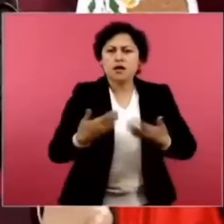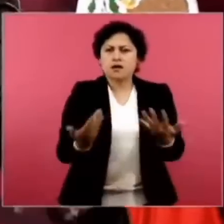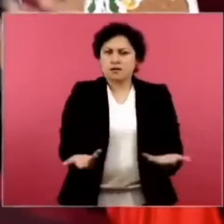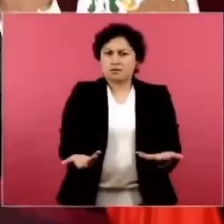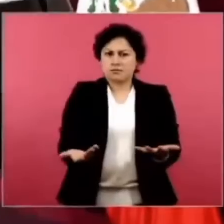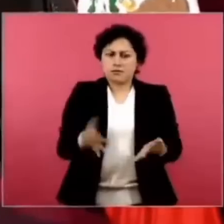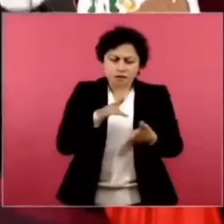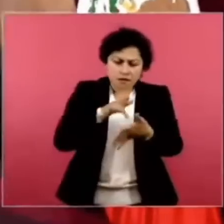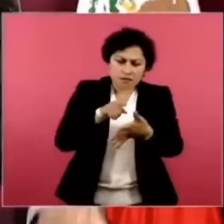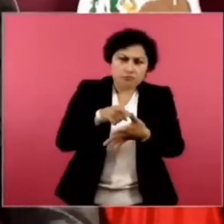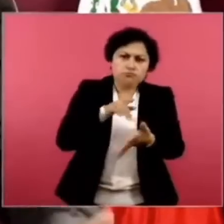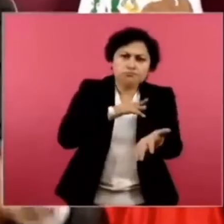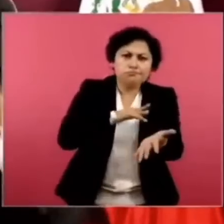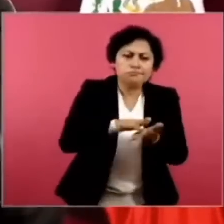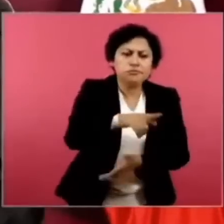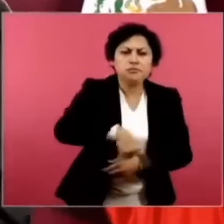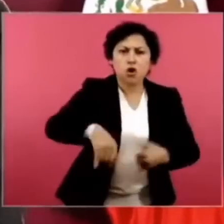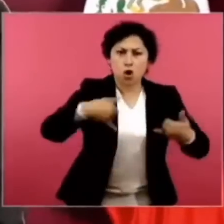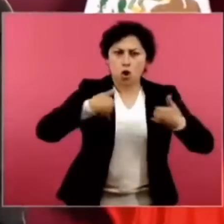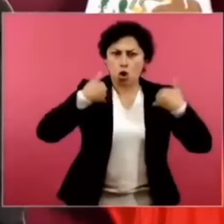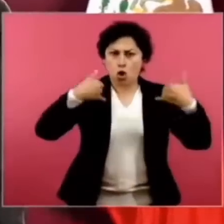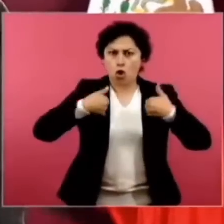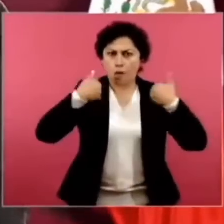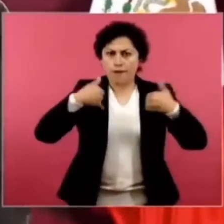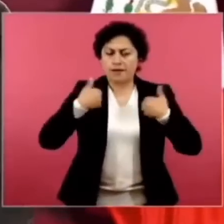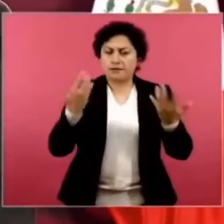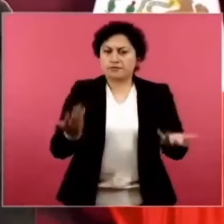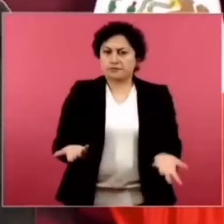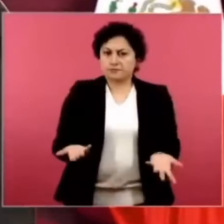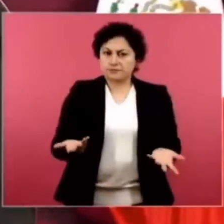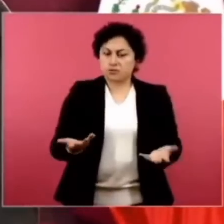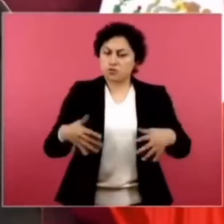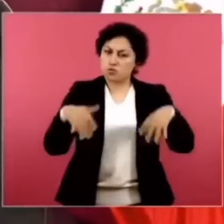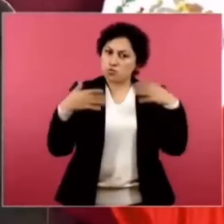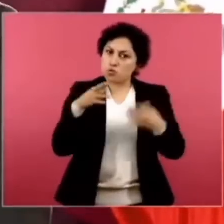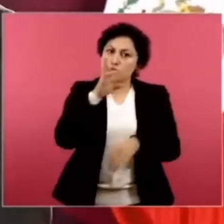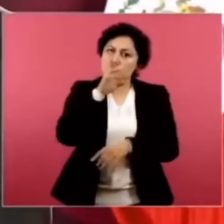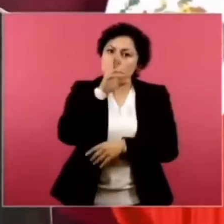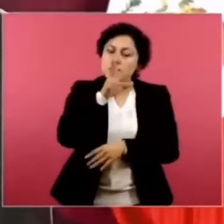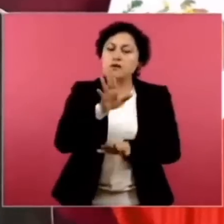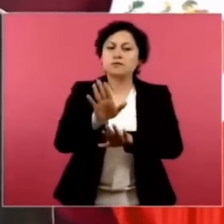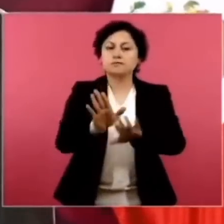atender a los jóvenes con esos recursos. Yo les decía que en el tiempo